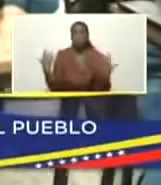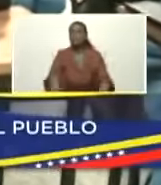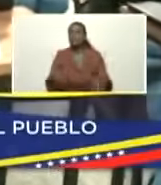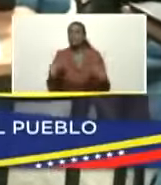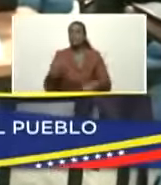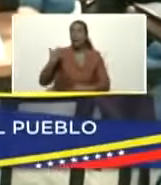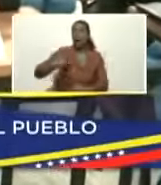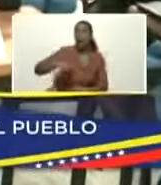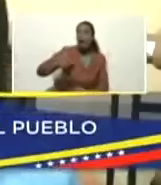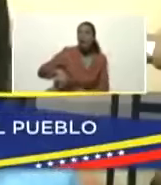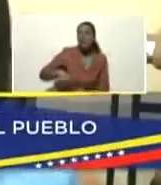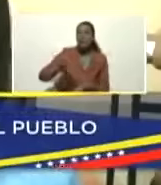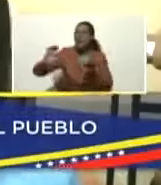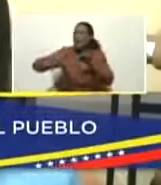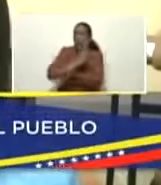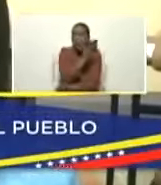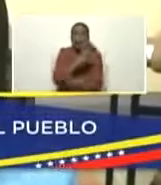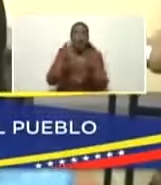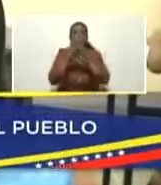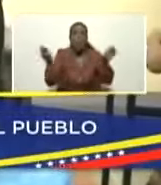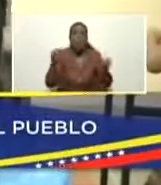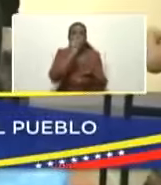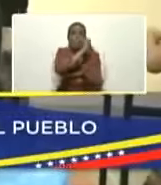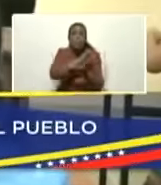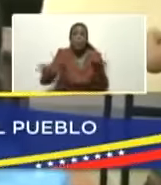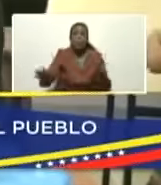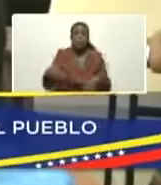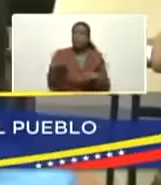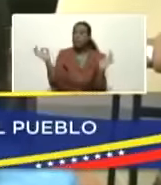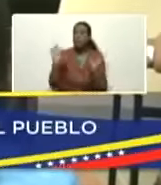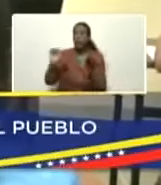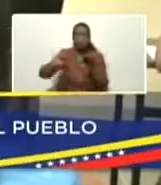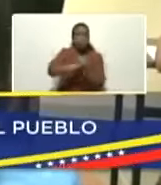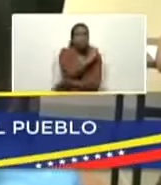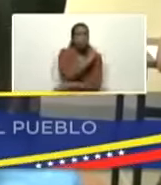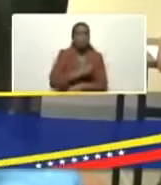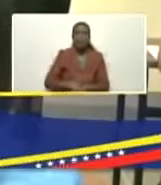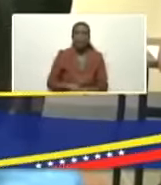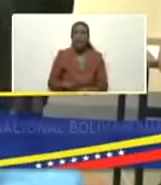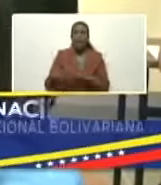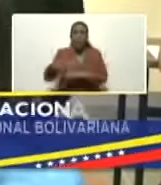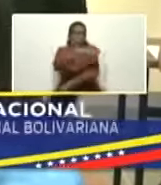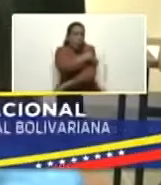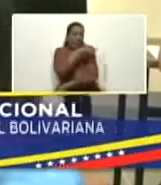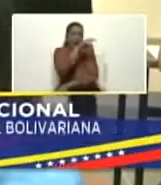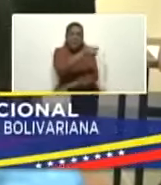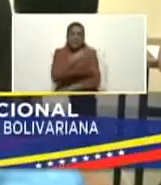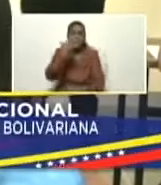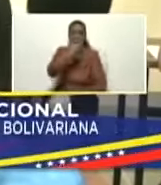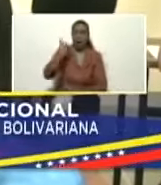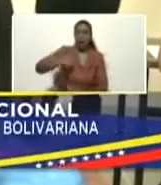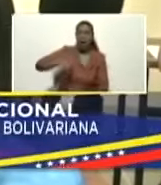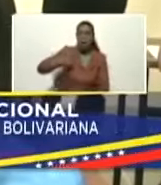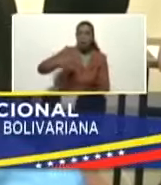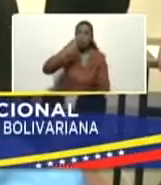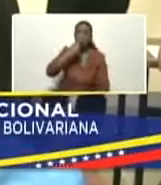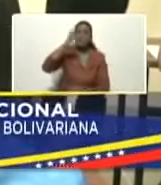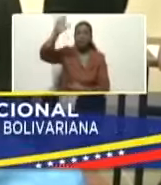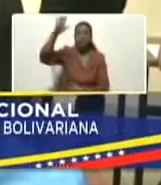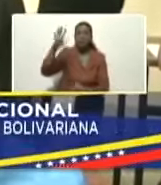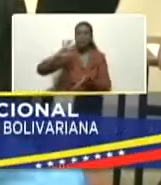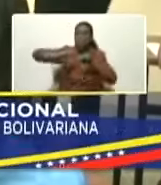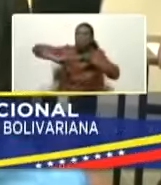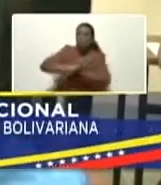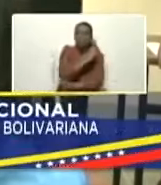En Argentina eliminaron la educación pública en Argentina. La ultraderecha del fascista, del nazi Milei, eliminó